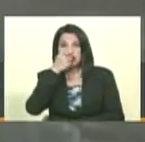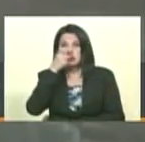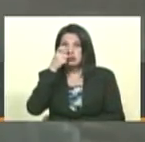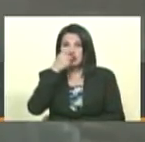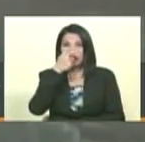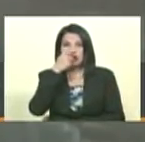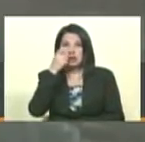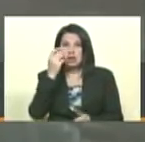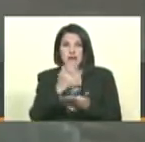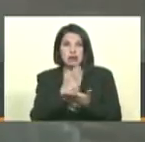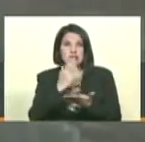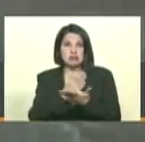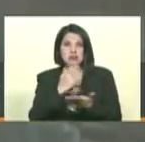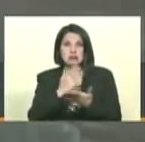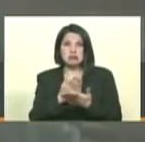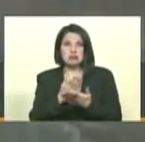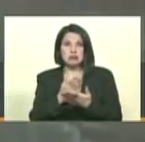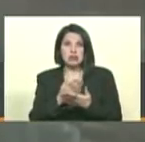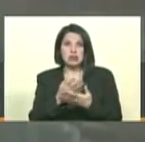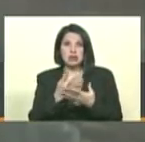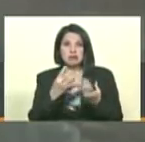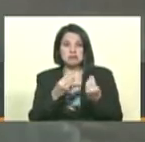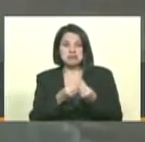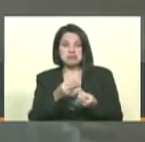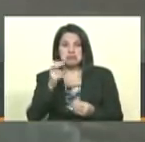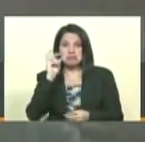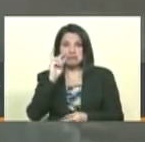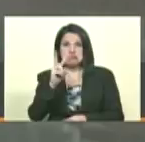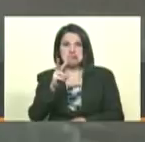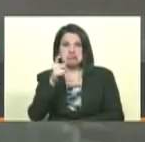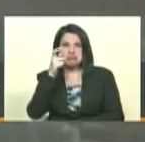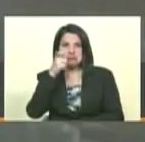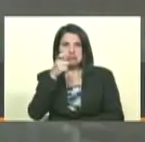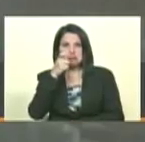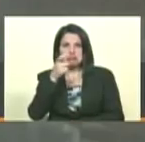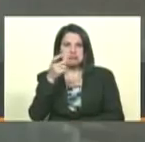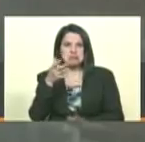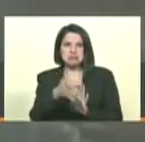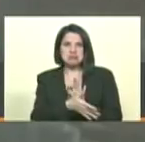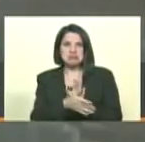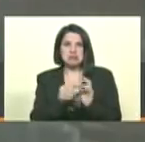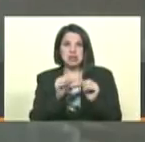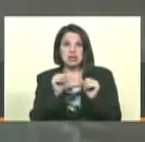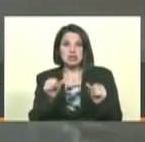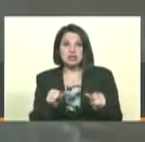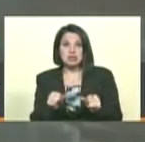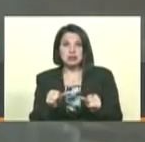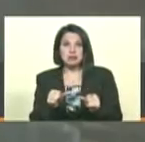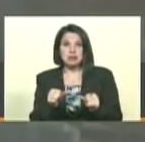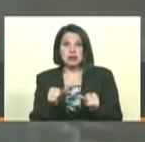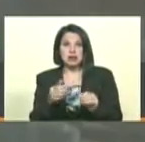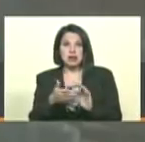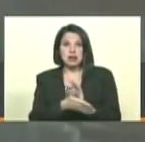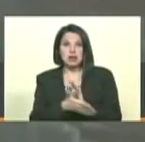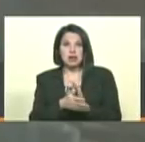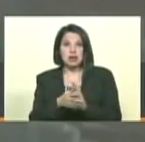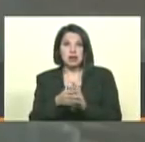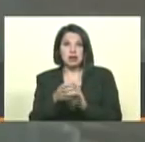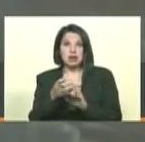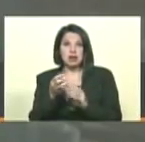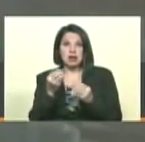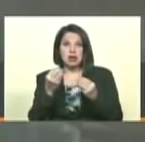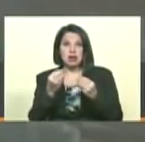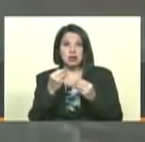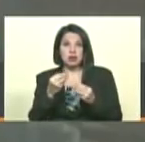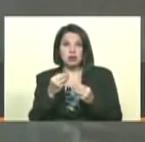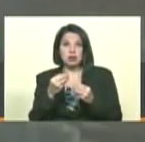tiempo no tienen ningún tipo de observación, porque efectivamente nuestro sistema electoral cada día es más sólido